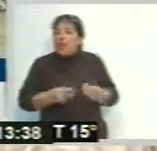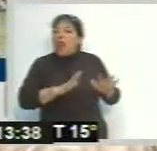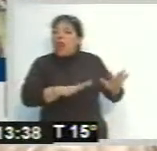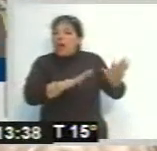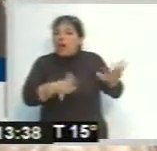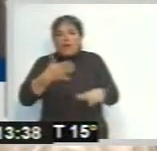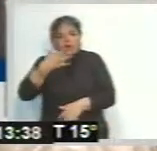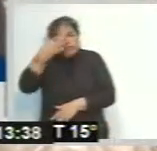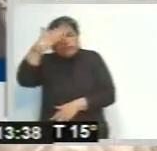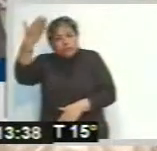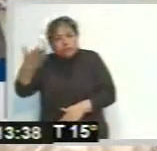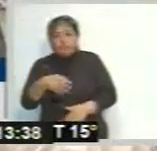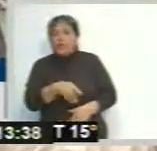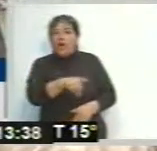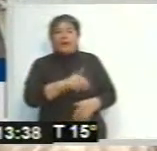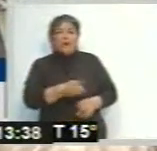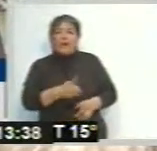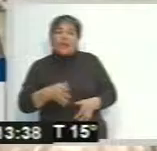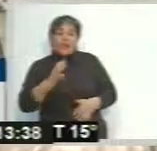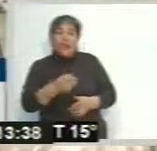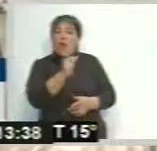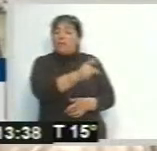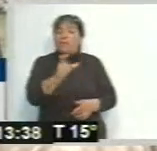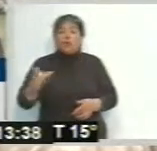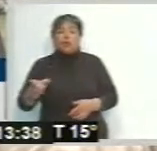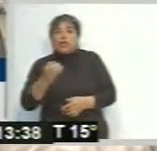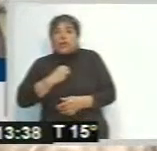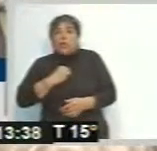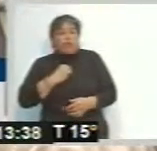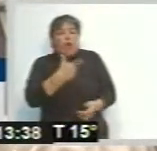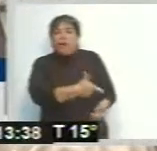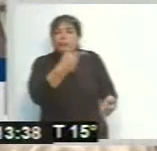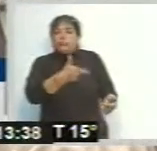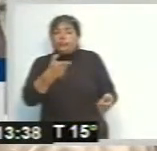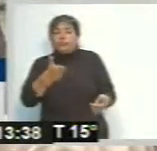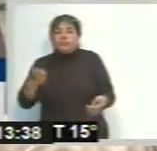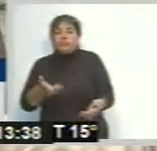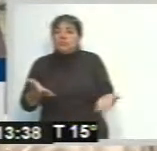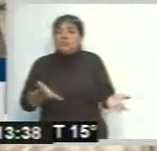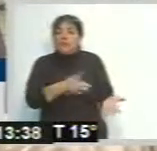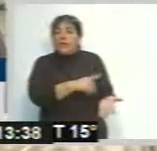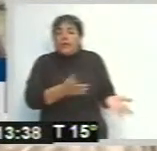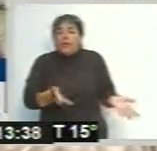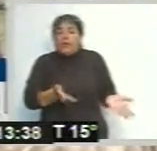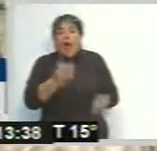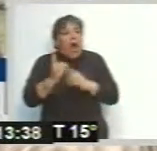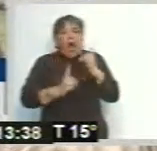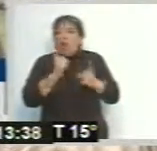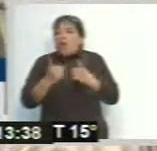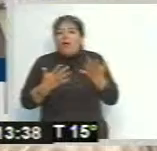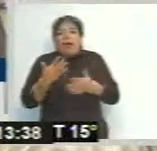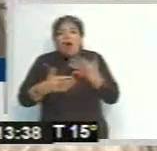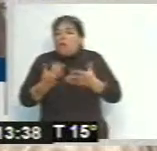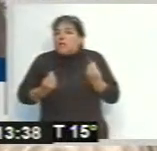oriente la persecución de los cristianos de las comunidades cristianas en irak algo tenemos que hacer